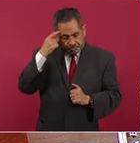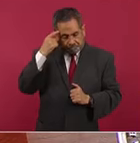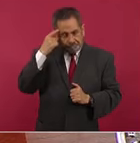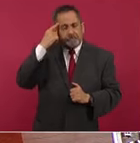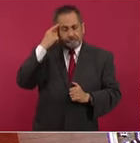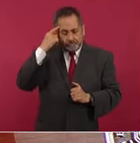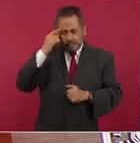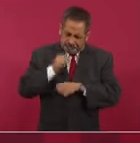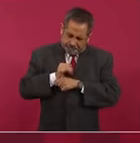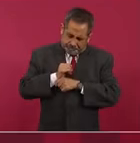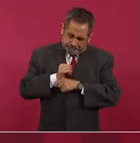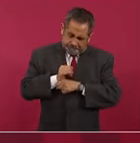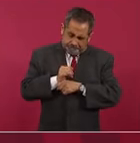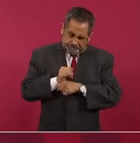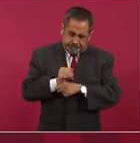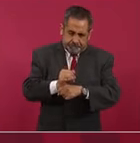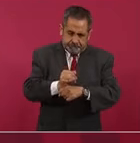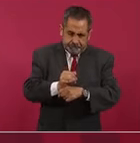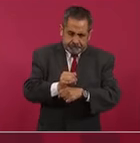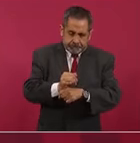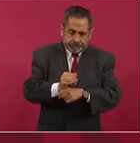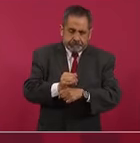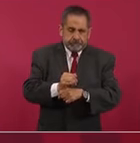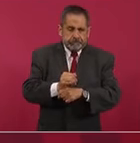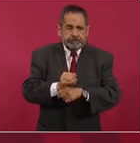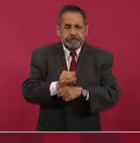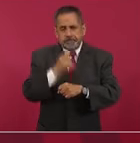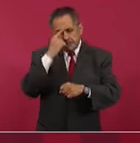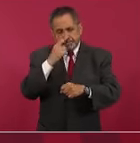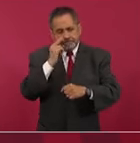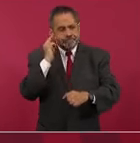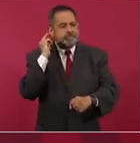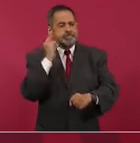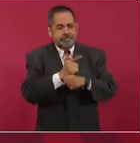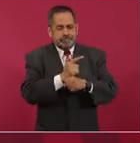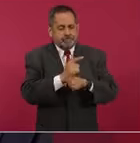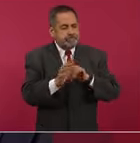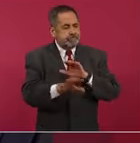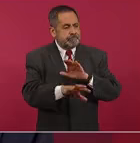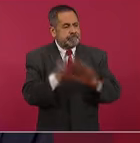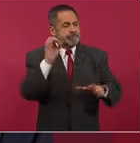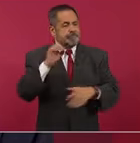llegar a saber todo